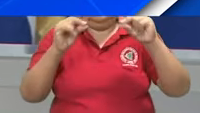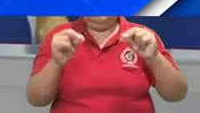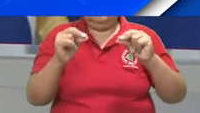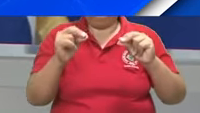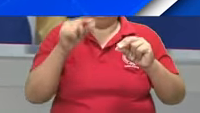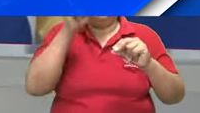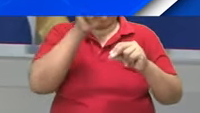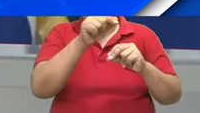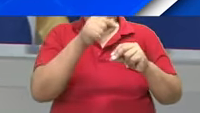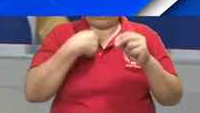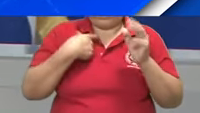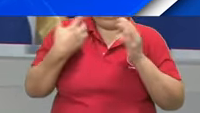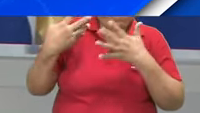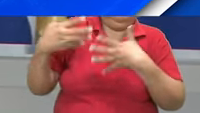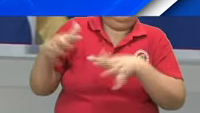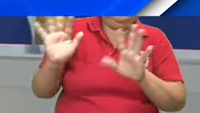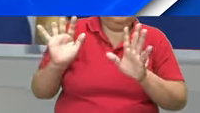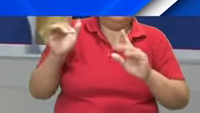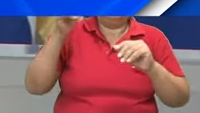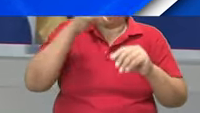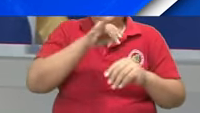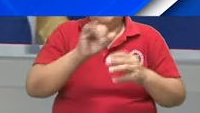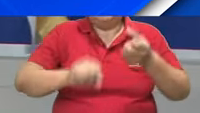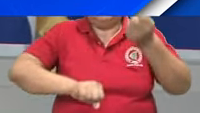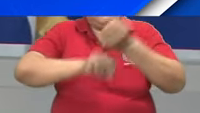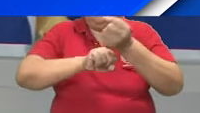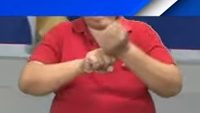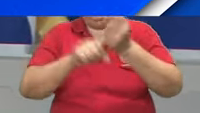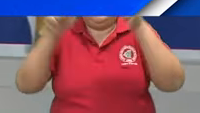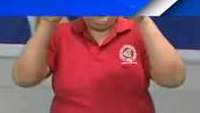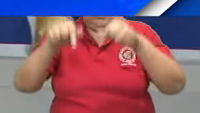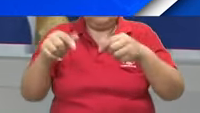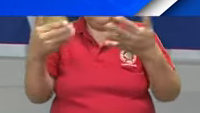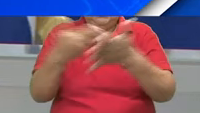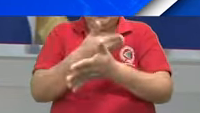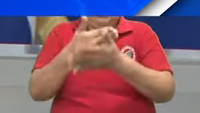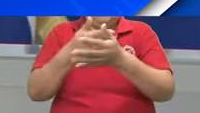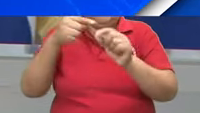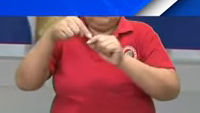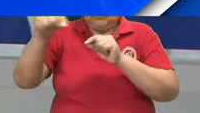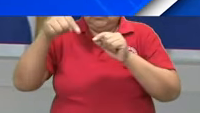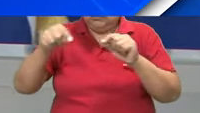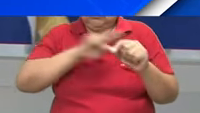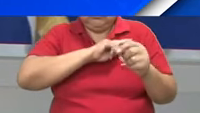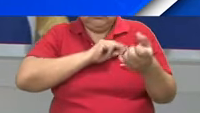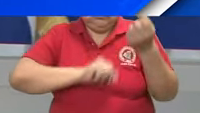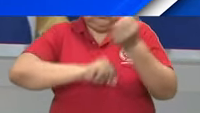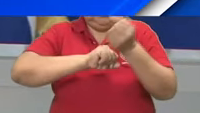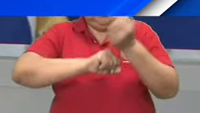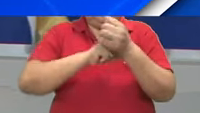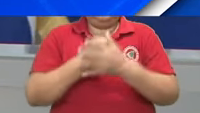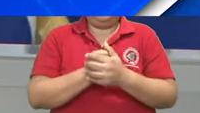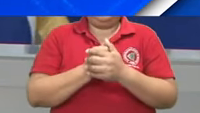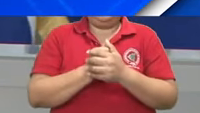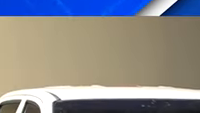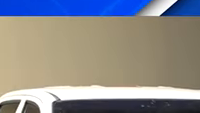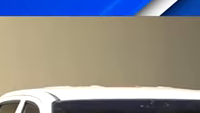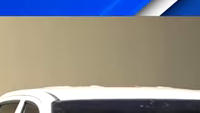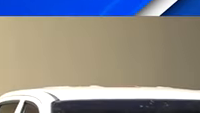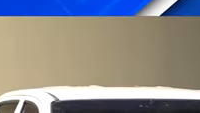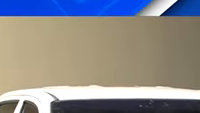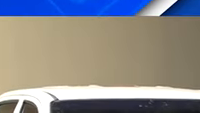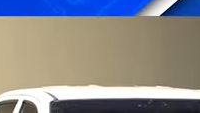al desentenderse y hasta apoyar este actuar de sus filiales. En el mismo sentido,